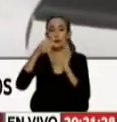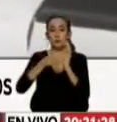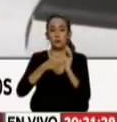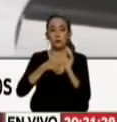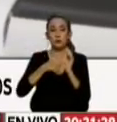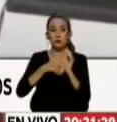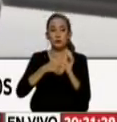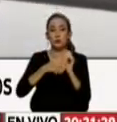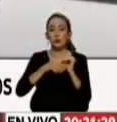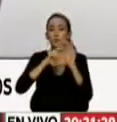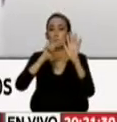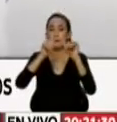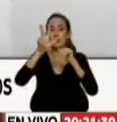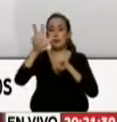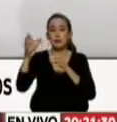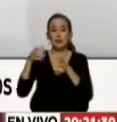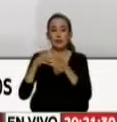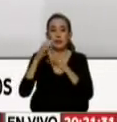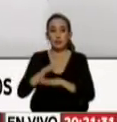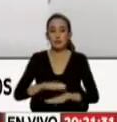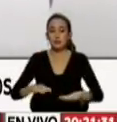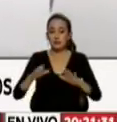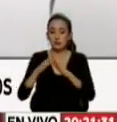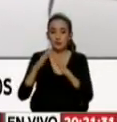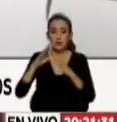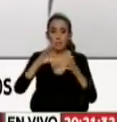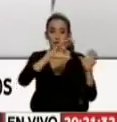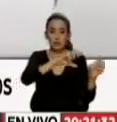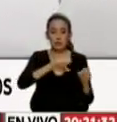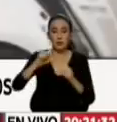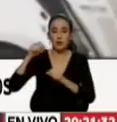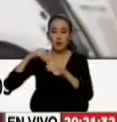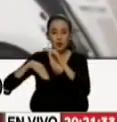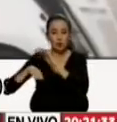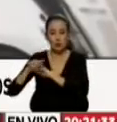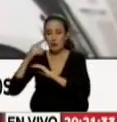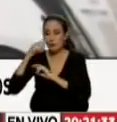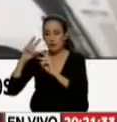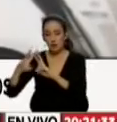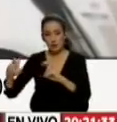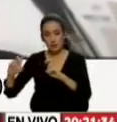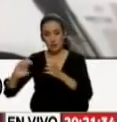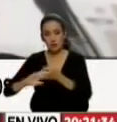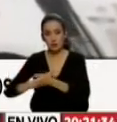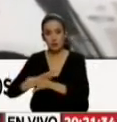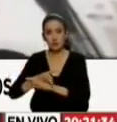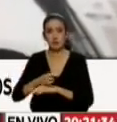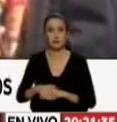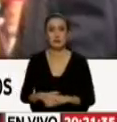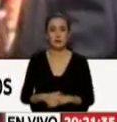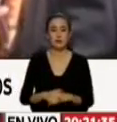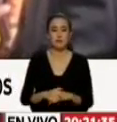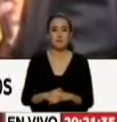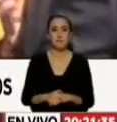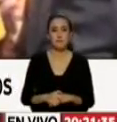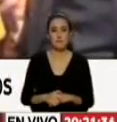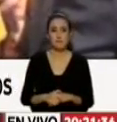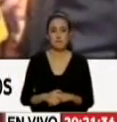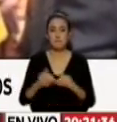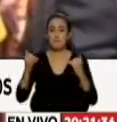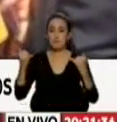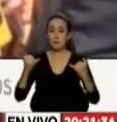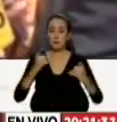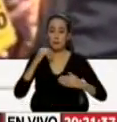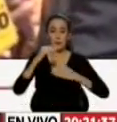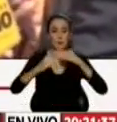fueron incautados por los miembros de criminalística de la Policía Nacional para las pericias correspondientes. Este procedimiento